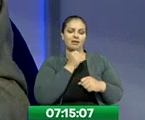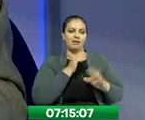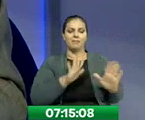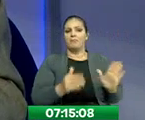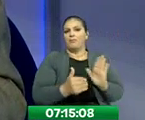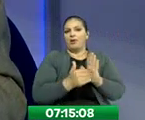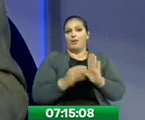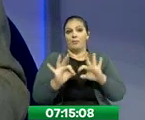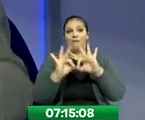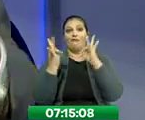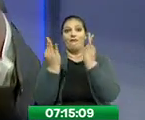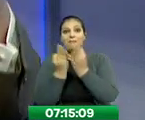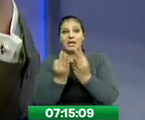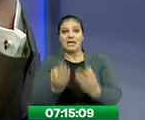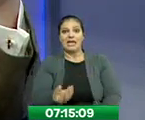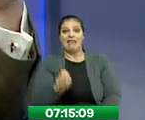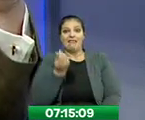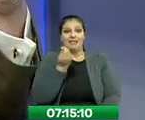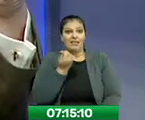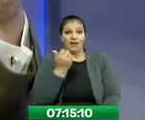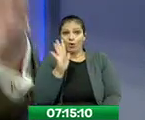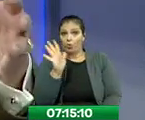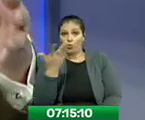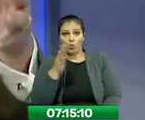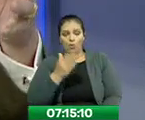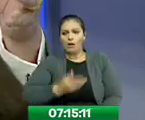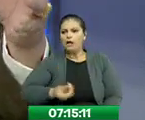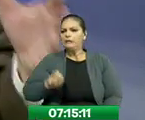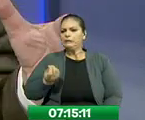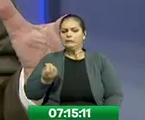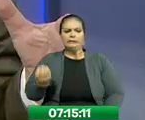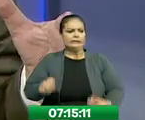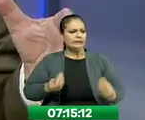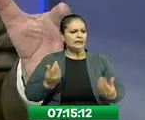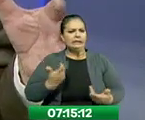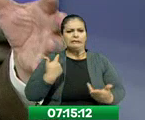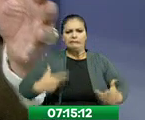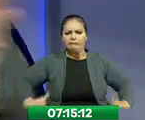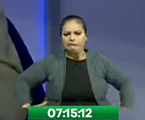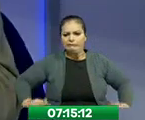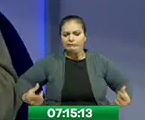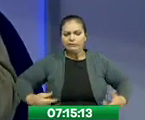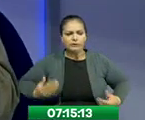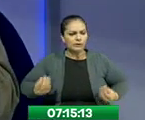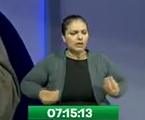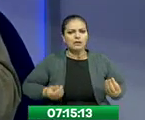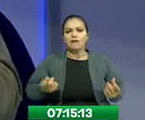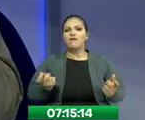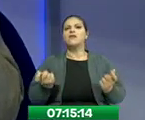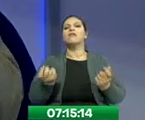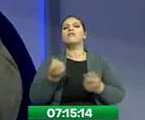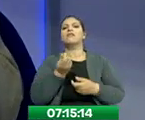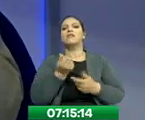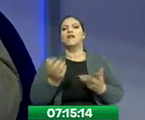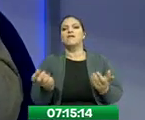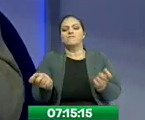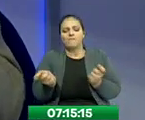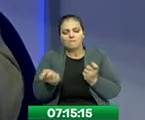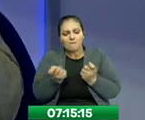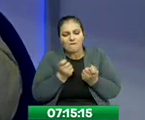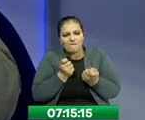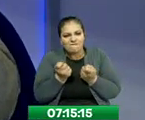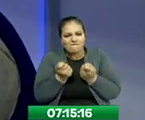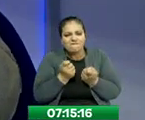económicamente estrecha. El gasto corriente sube y el gasto